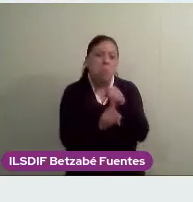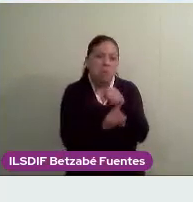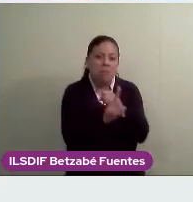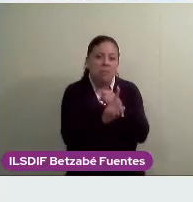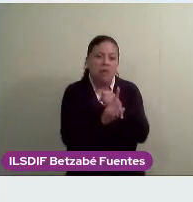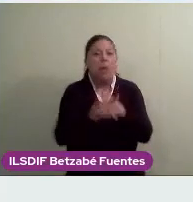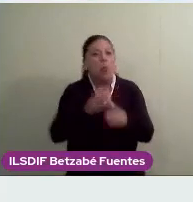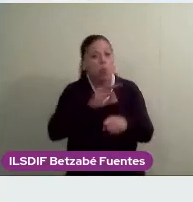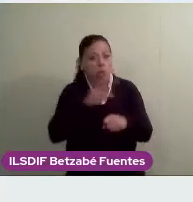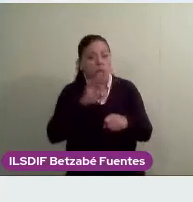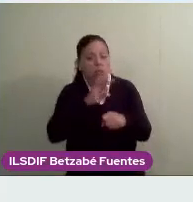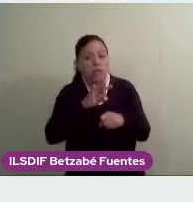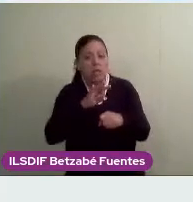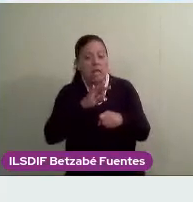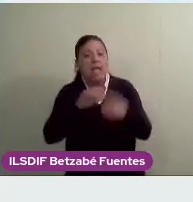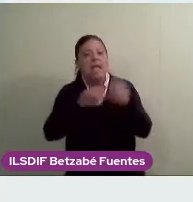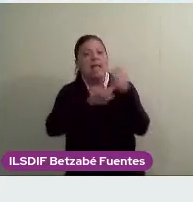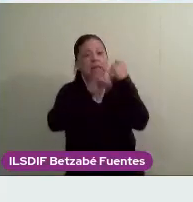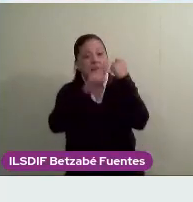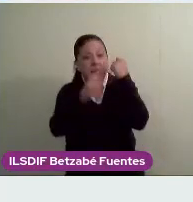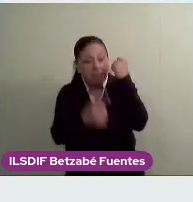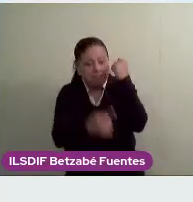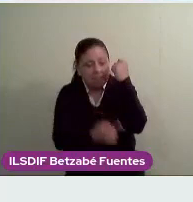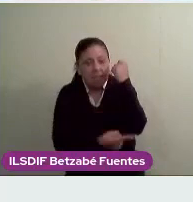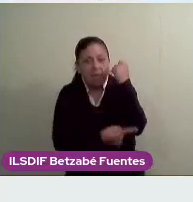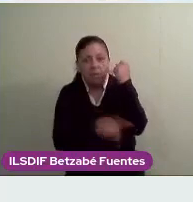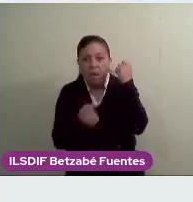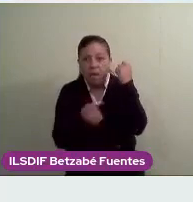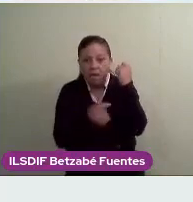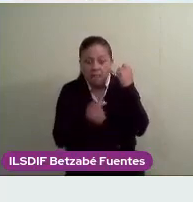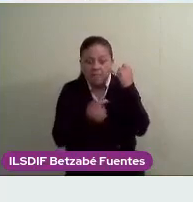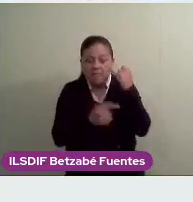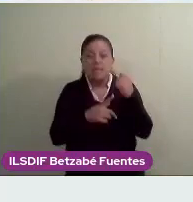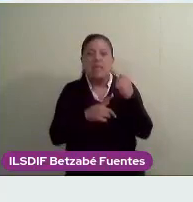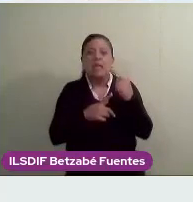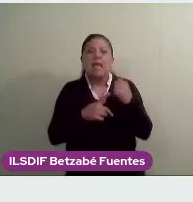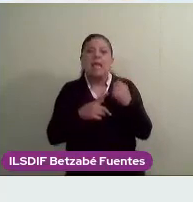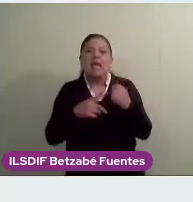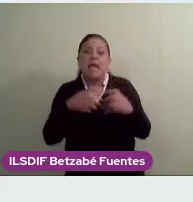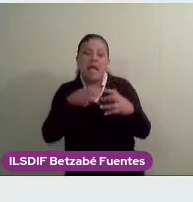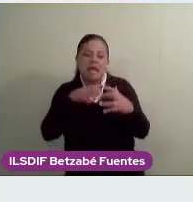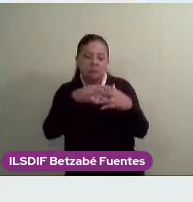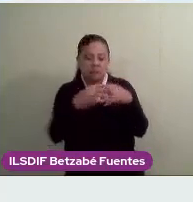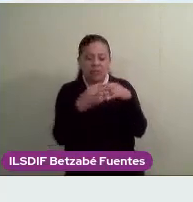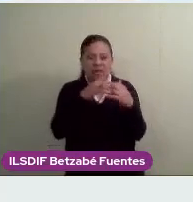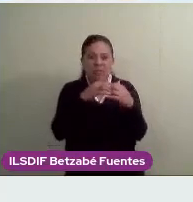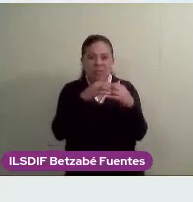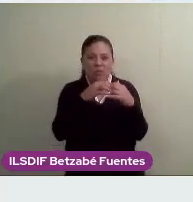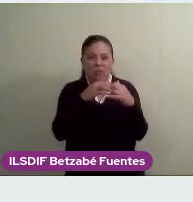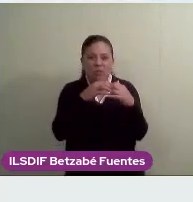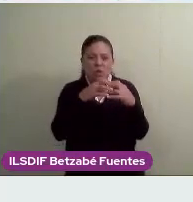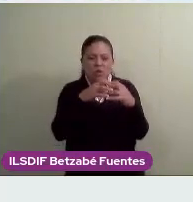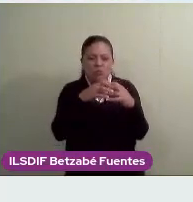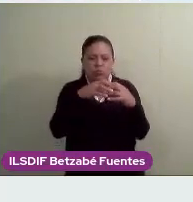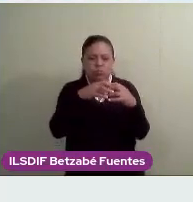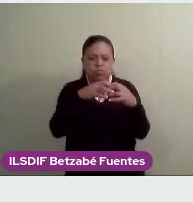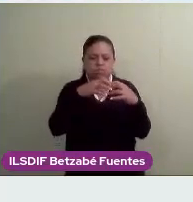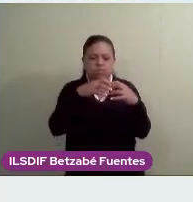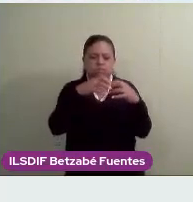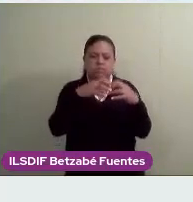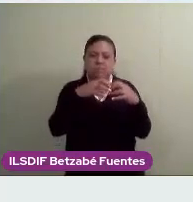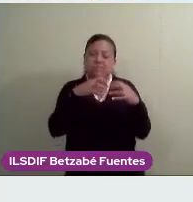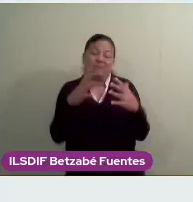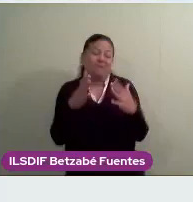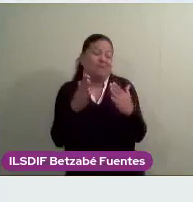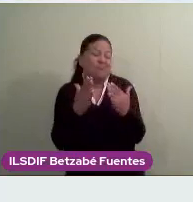intrauterino. Situaciones que realmente no podemos controlar del todo, ¿no? Por eso se les recomienda pues,